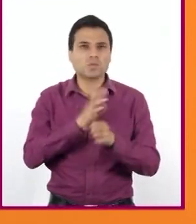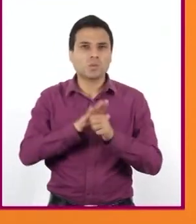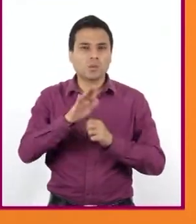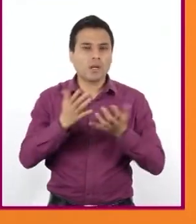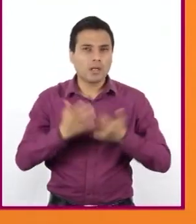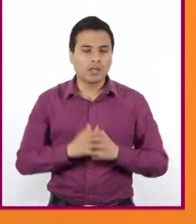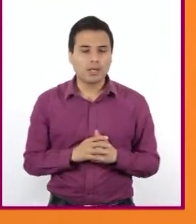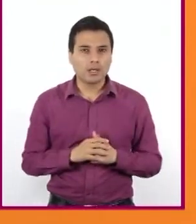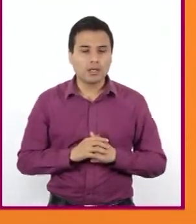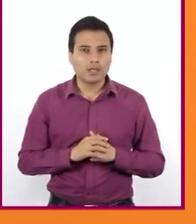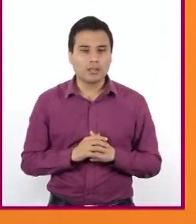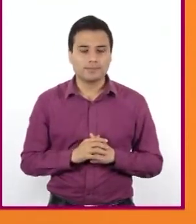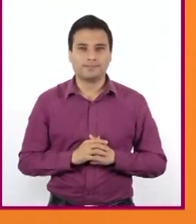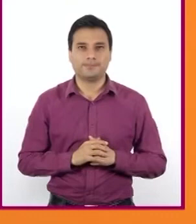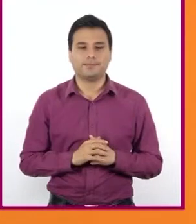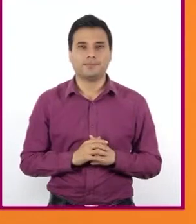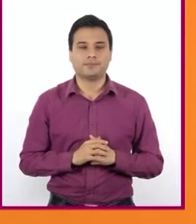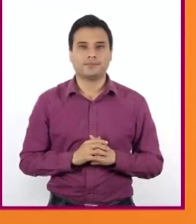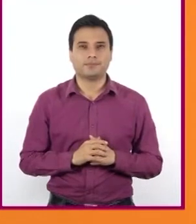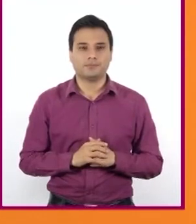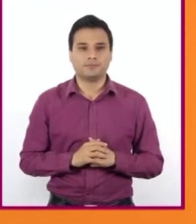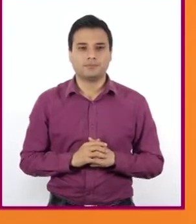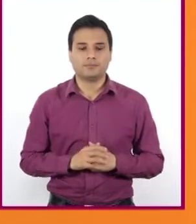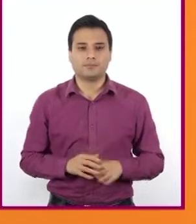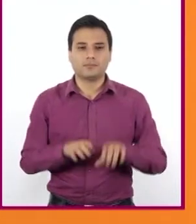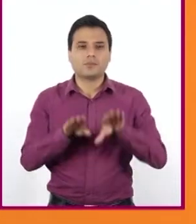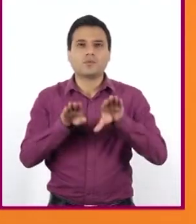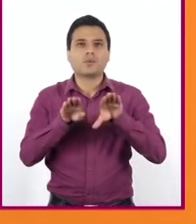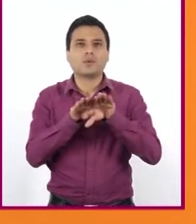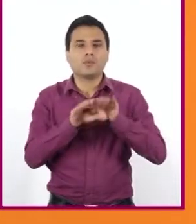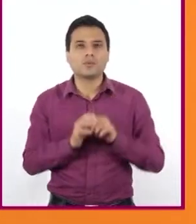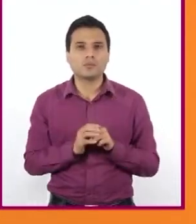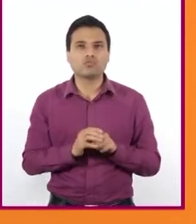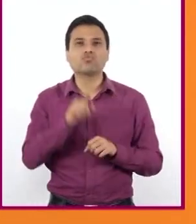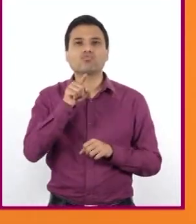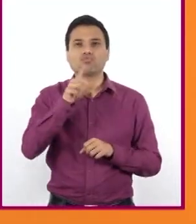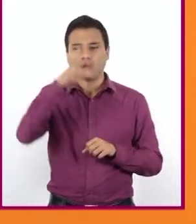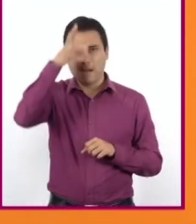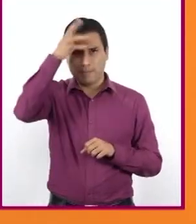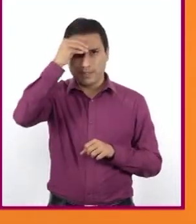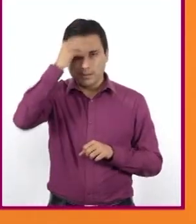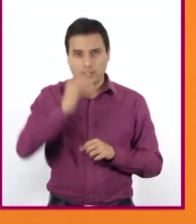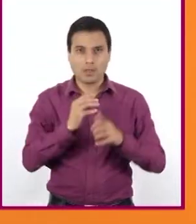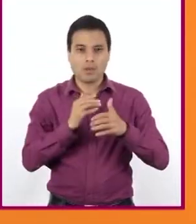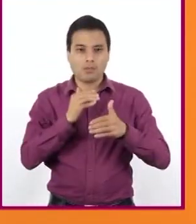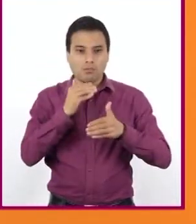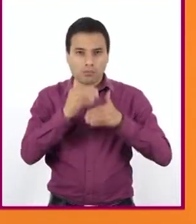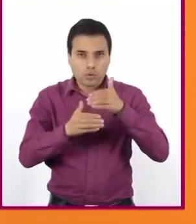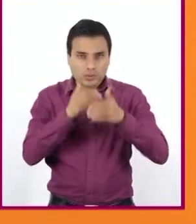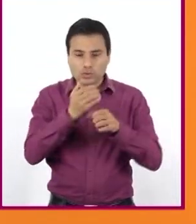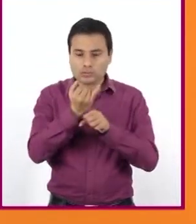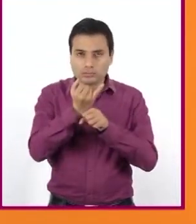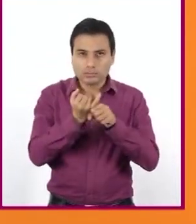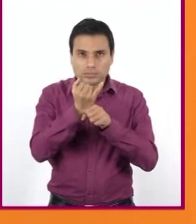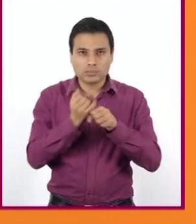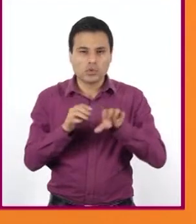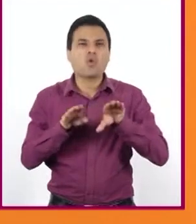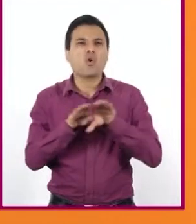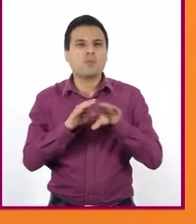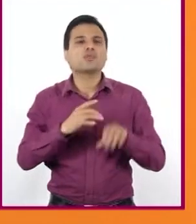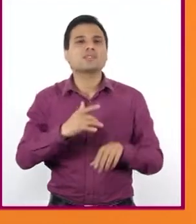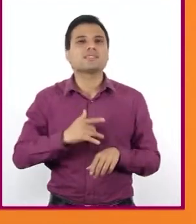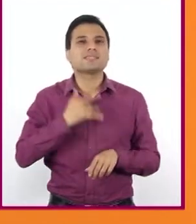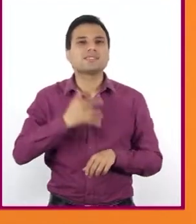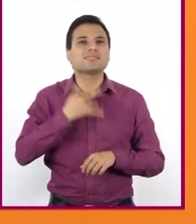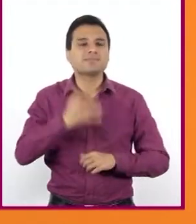investigación? ¿Cómo valoran la experiencia, su aprendizaje y desempeño en el proceso de la investigación?